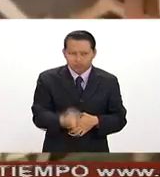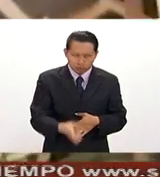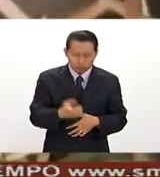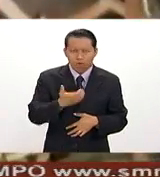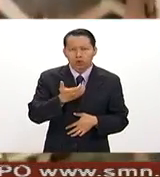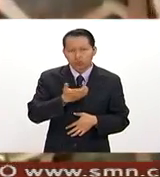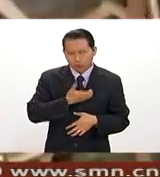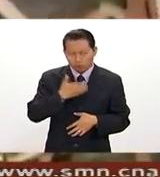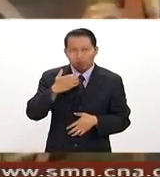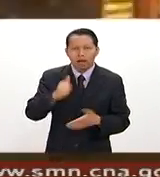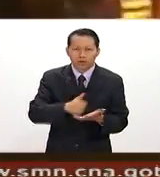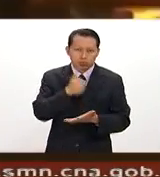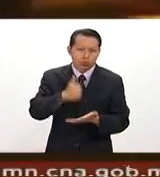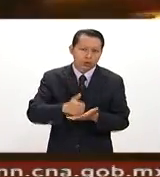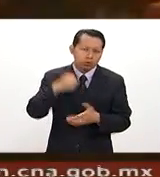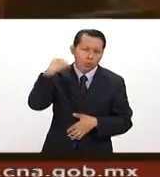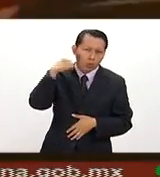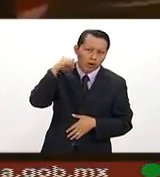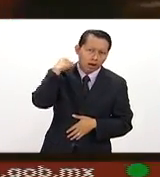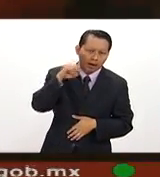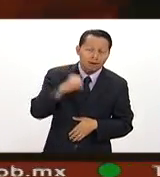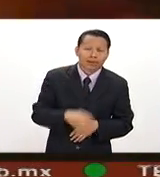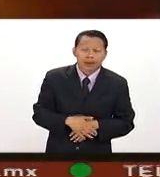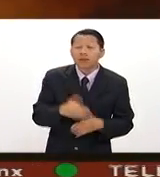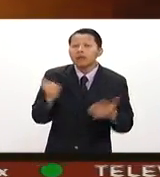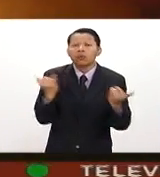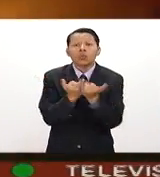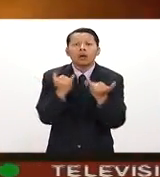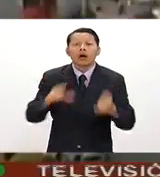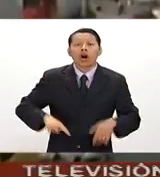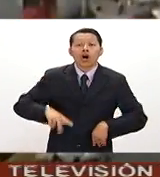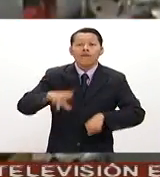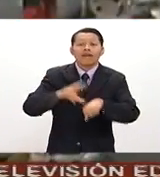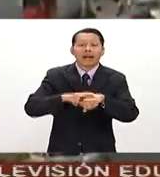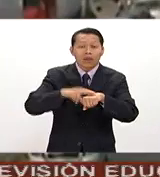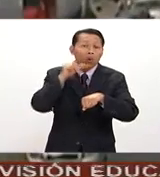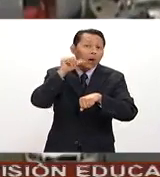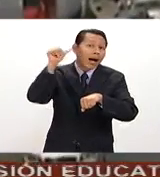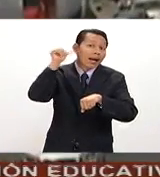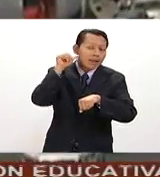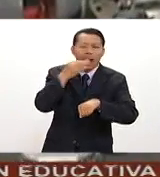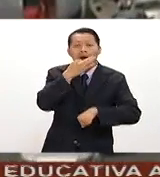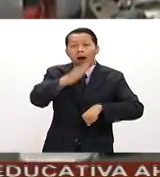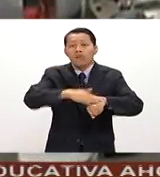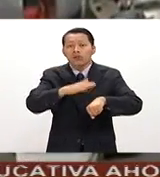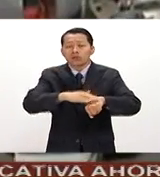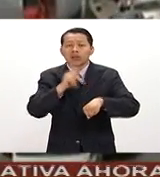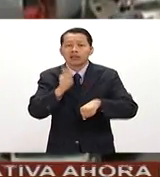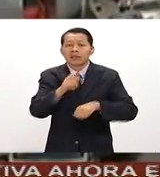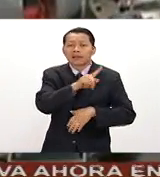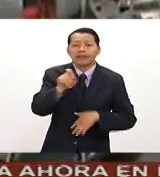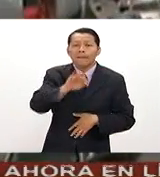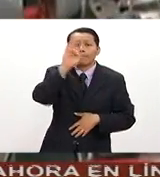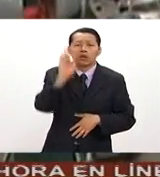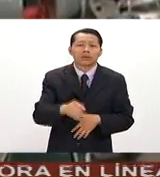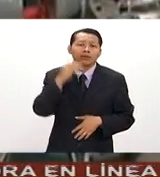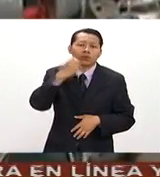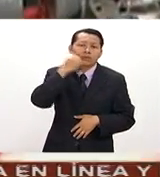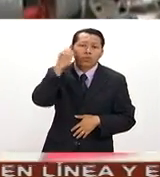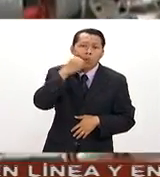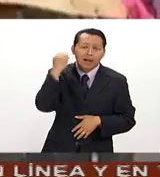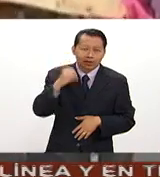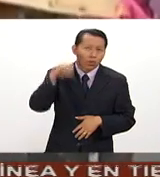de la ciudad de Oaxaca. Comentarte también que el gobernador anunció ayer que el 100% de las escuelas de